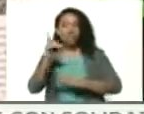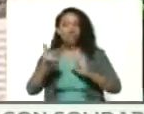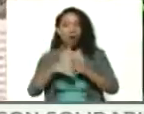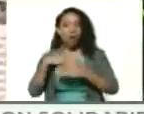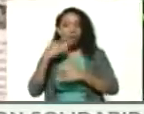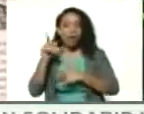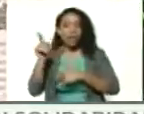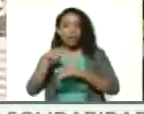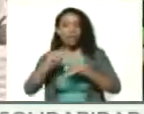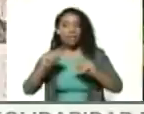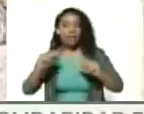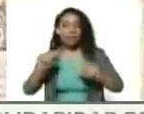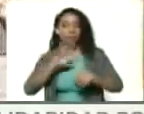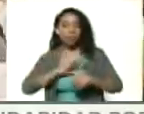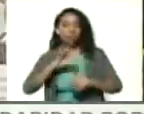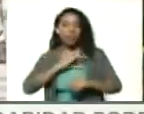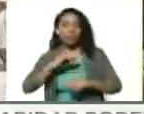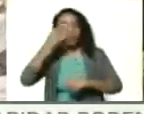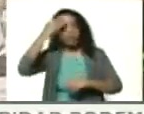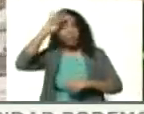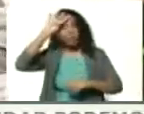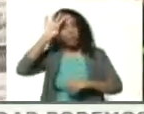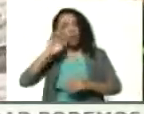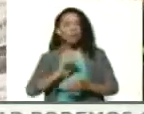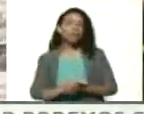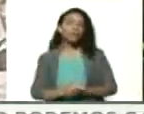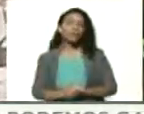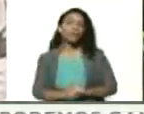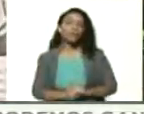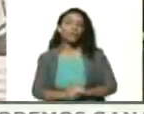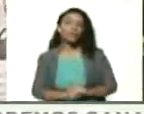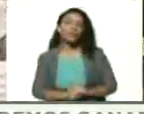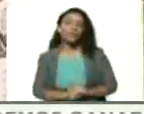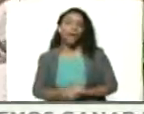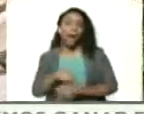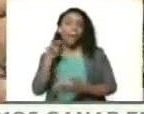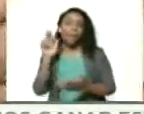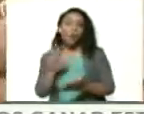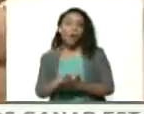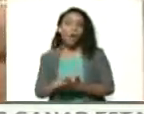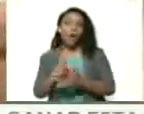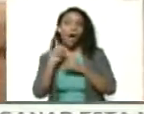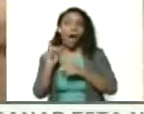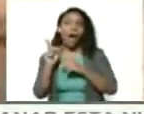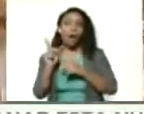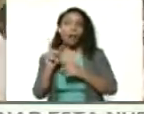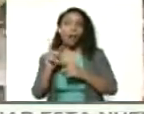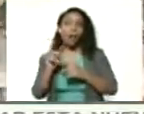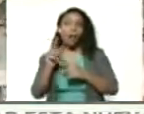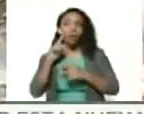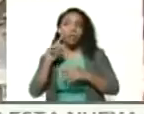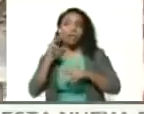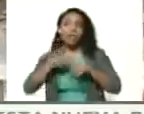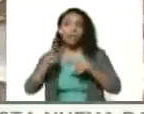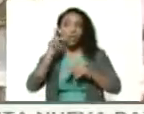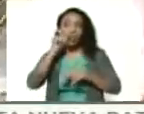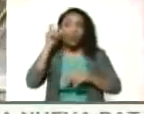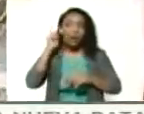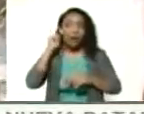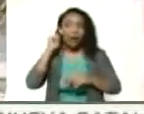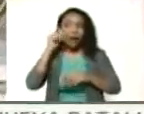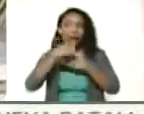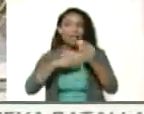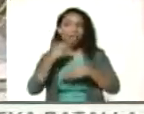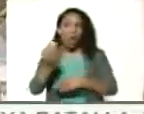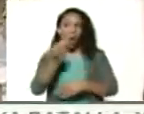es suelo soberano del país acreditado, pues a ellos los habían amenazado, niños, mujeres, con hacerse